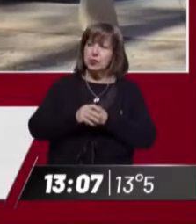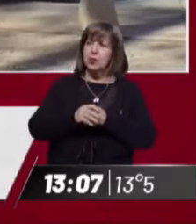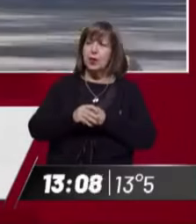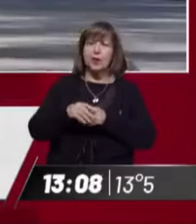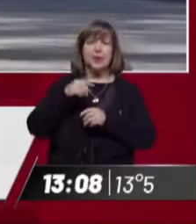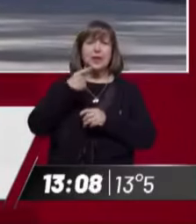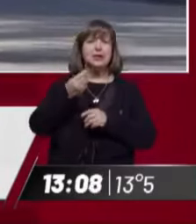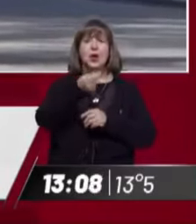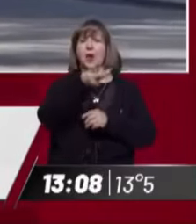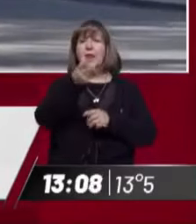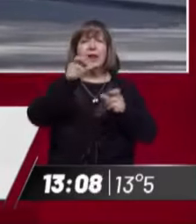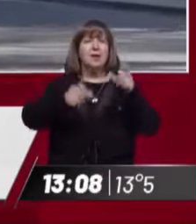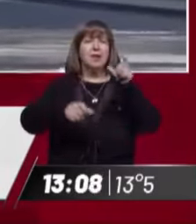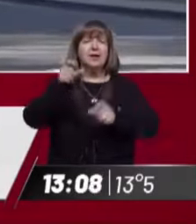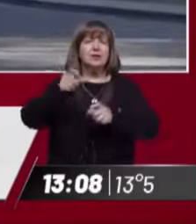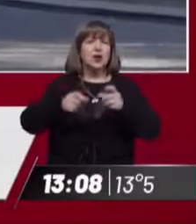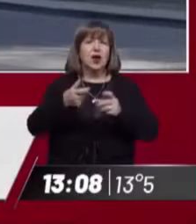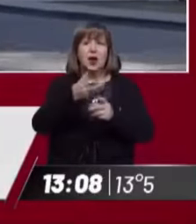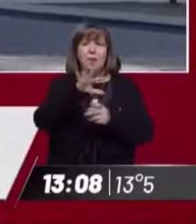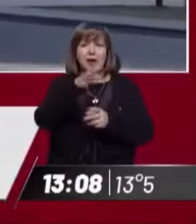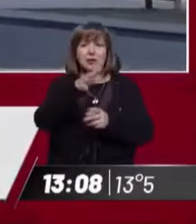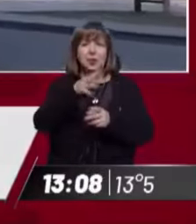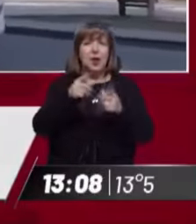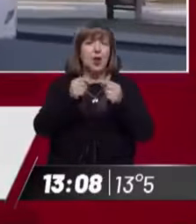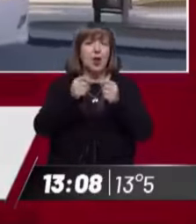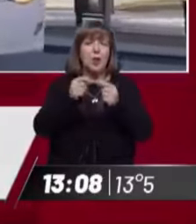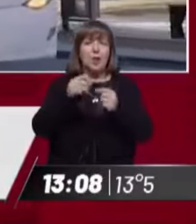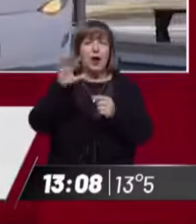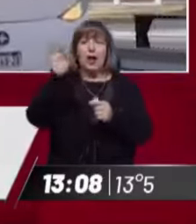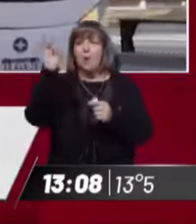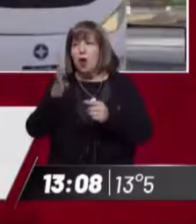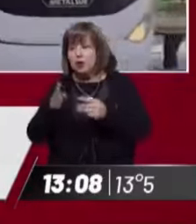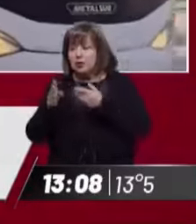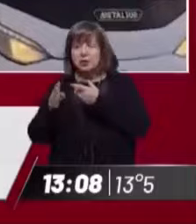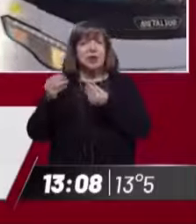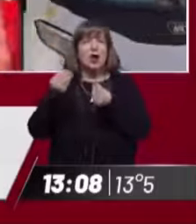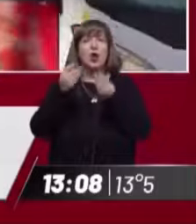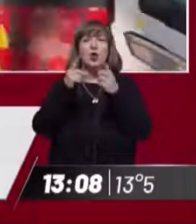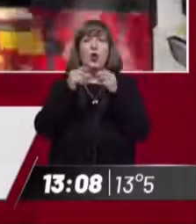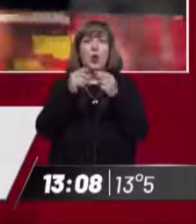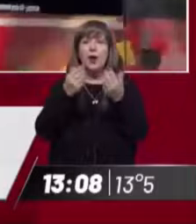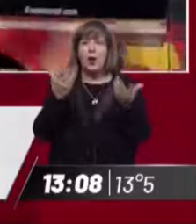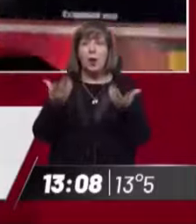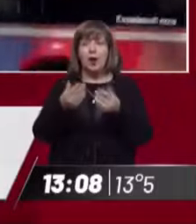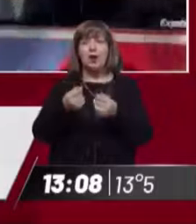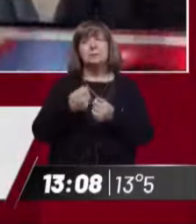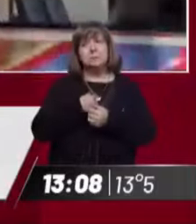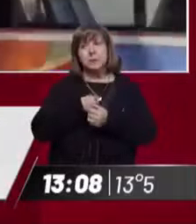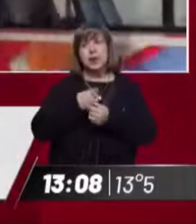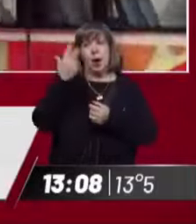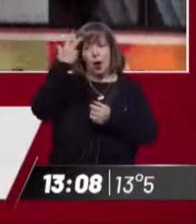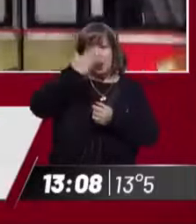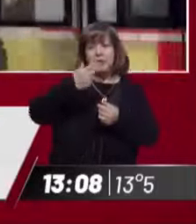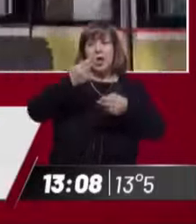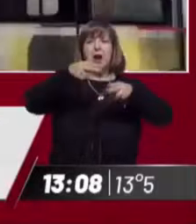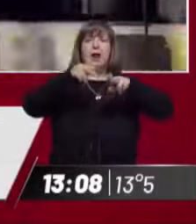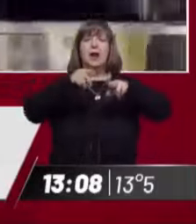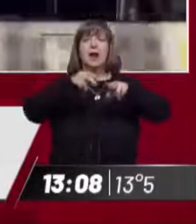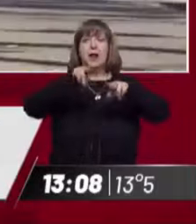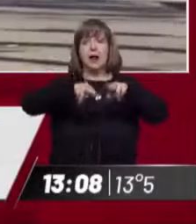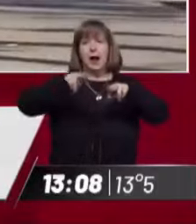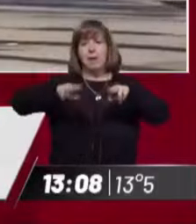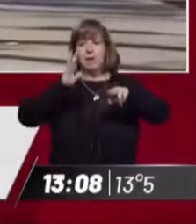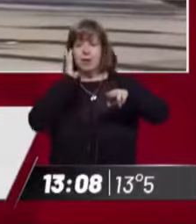40-45%, ¿números? Bueno, la capacidad total que tenemos en camas y que tenemos en